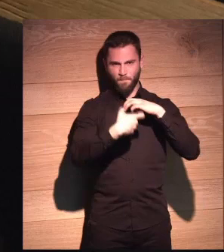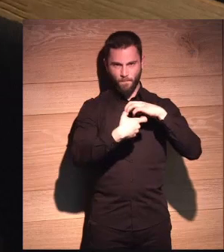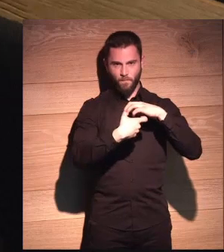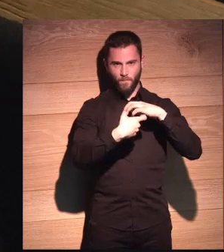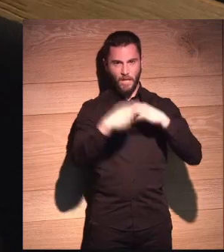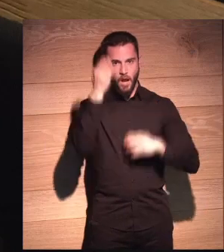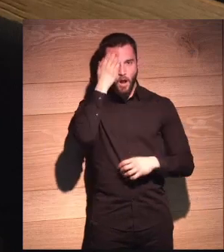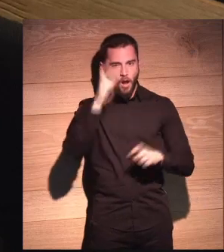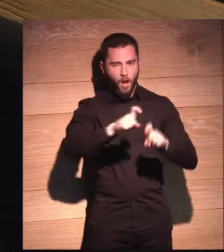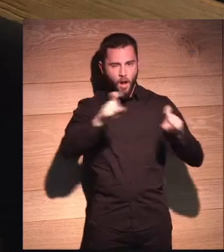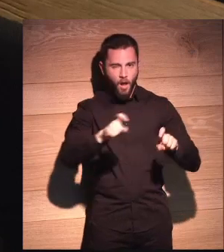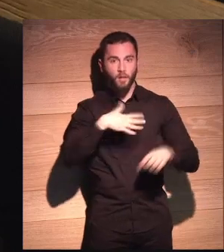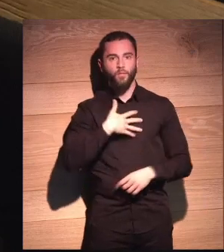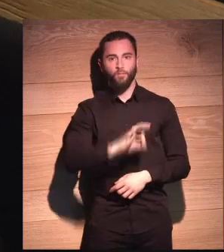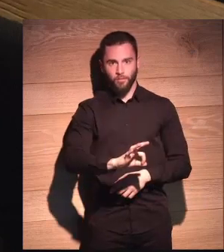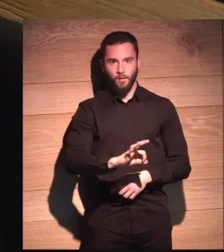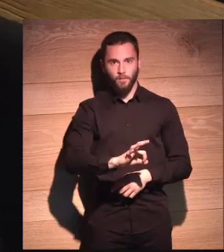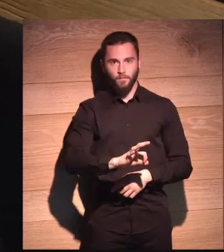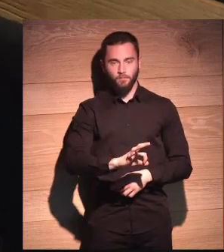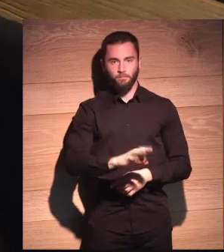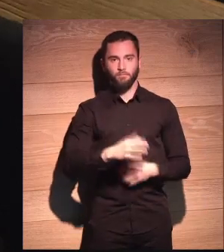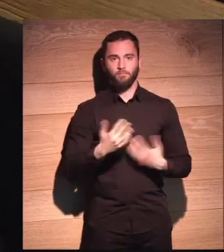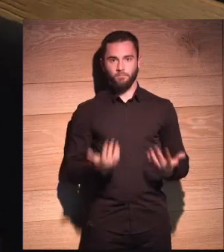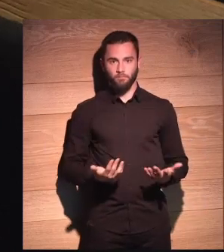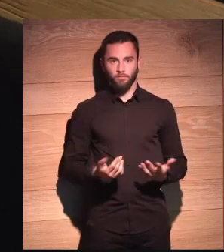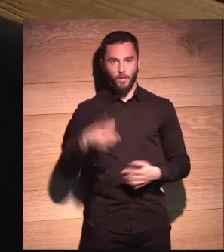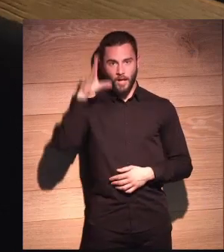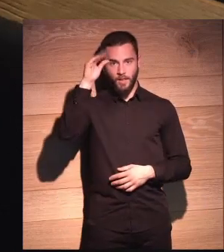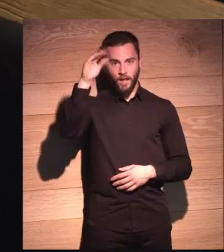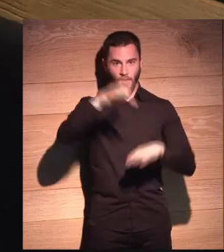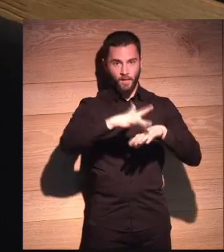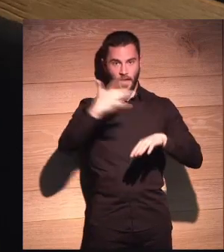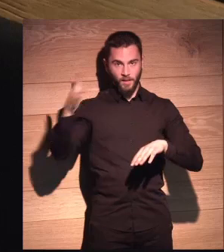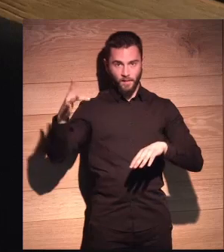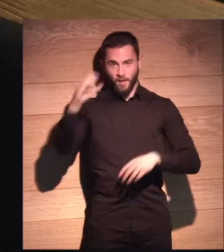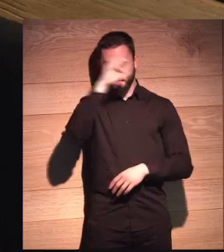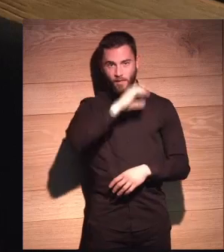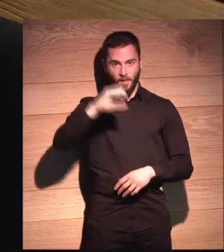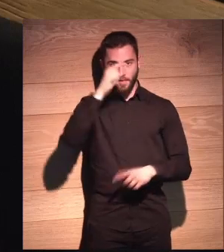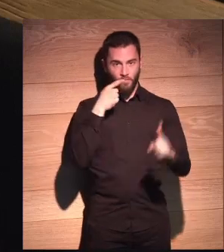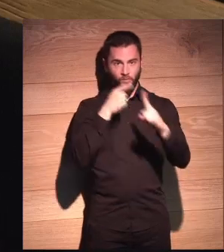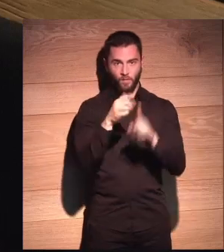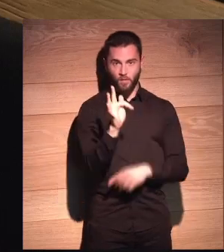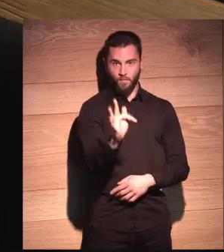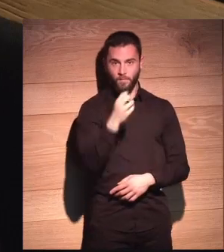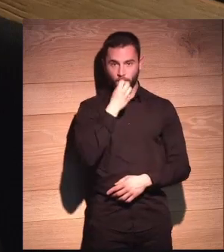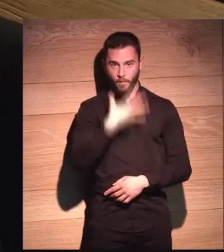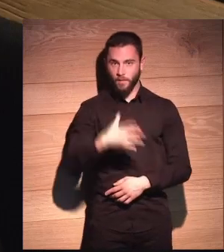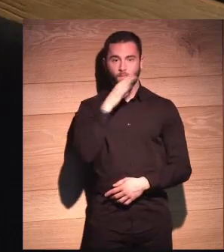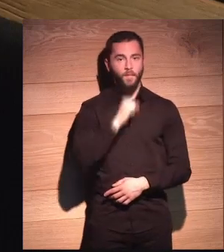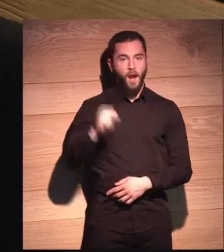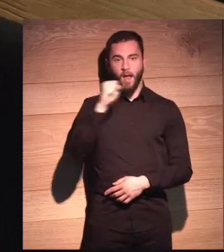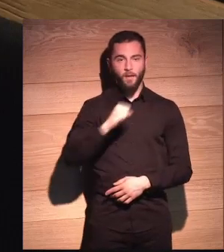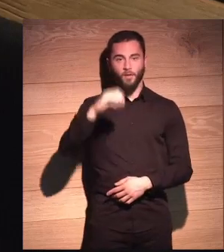posible hackeo. Entonces, la inteligencia artificial, la ciencia para el bien es una maravilla, lo decía también